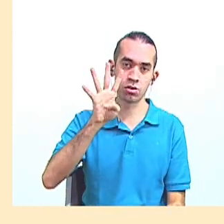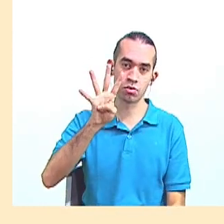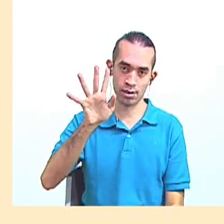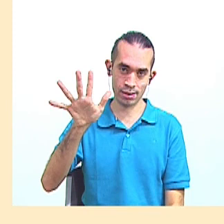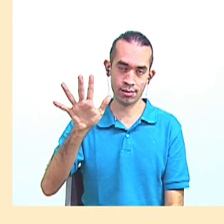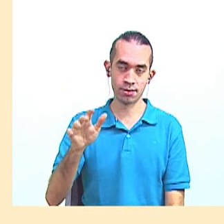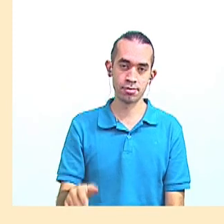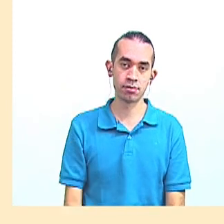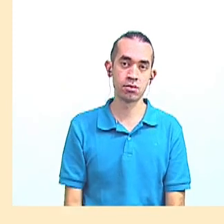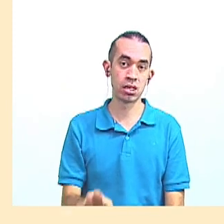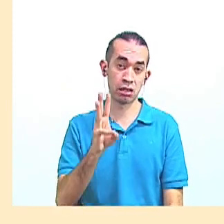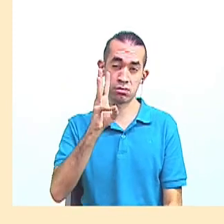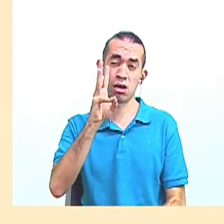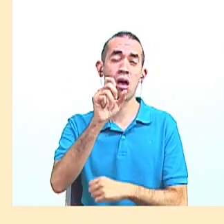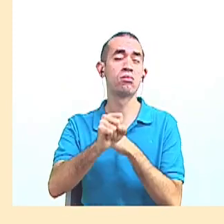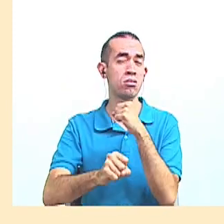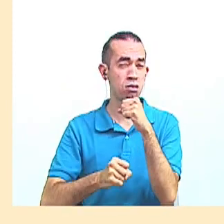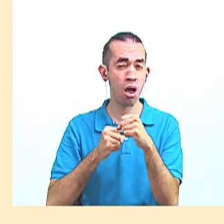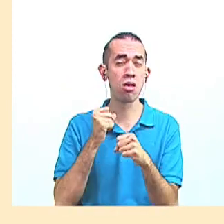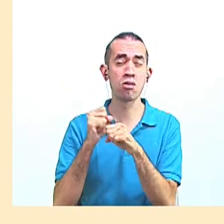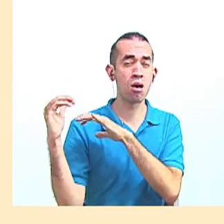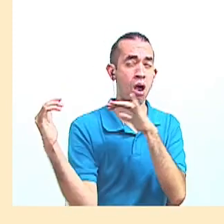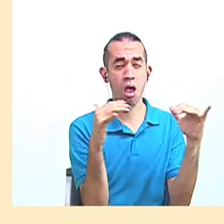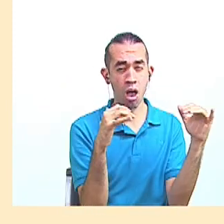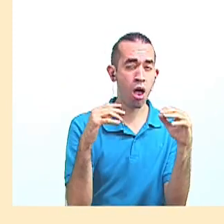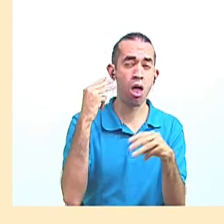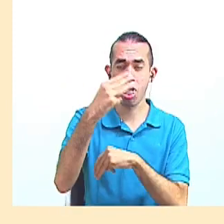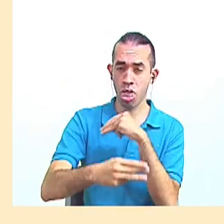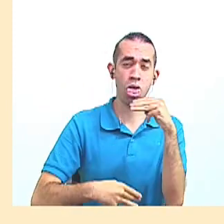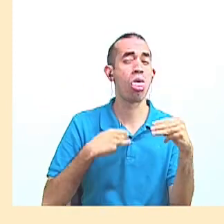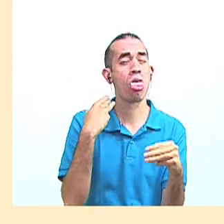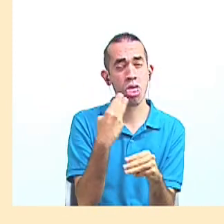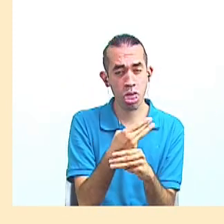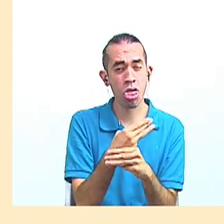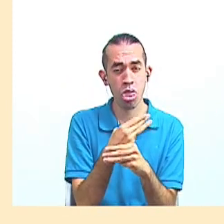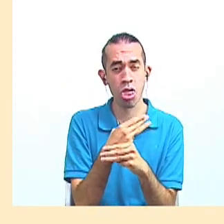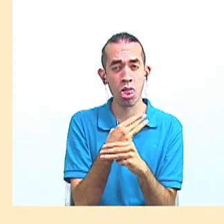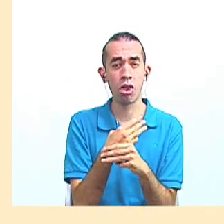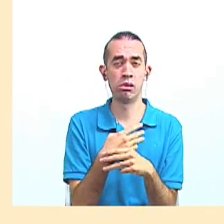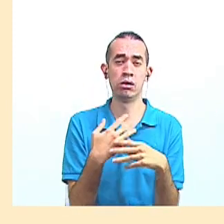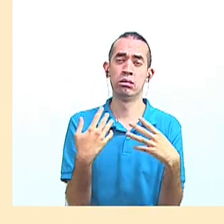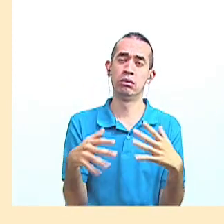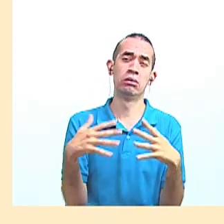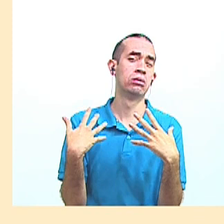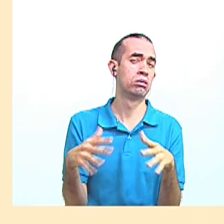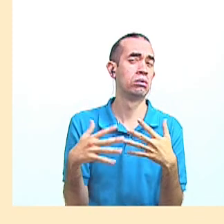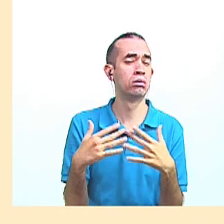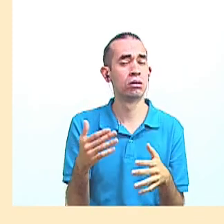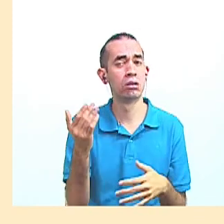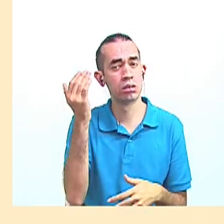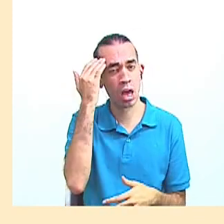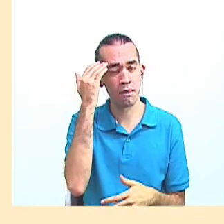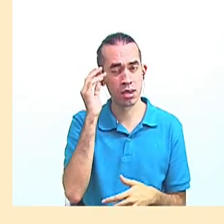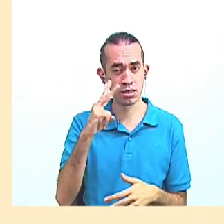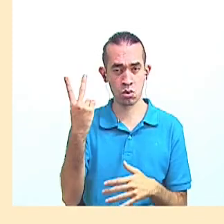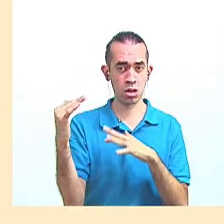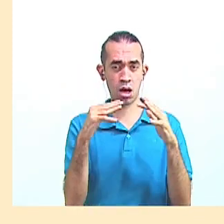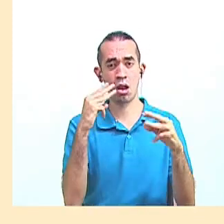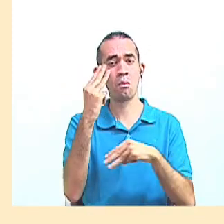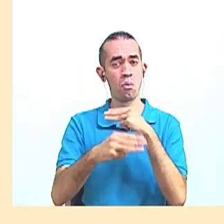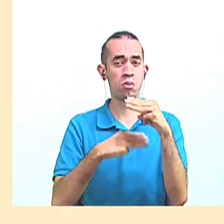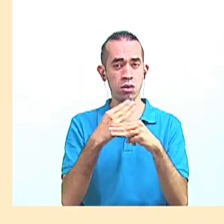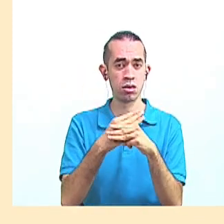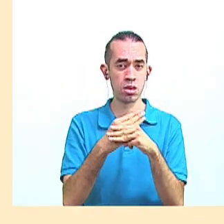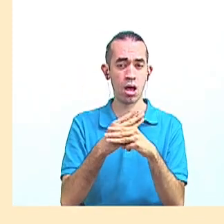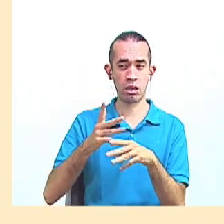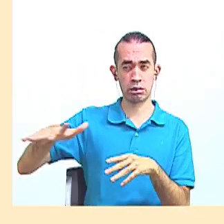1945, 6 largos años de guerra mundial. En ese proceso, en el marco de Segunda Guerra Mundial, es que se aprueban